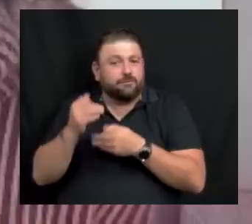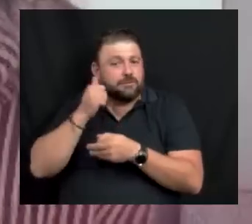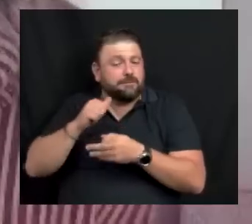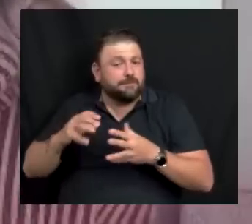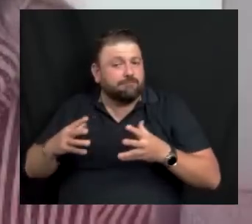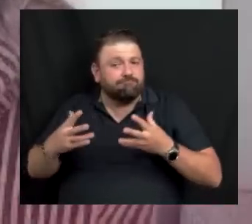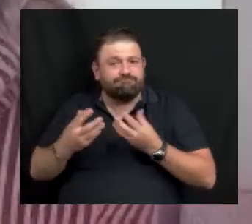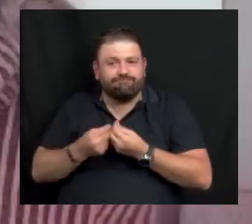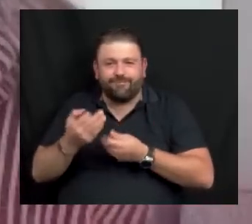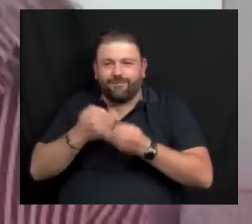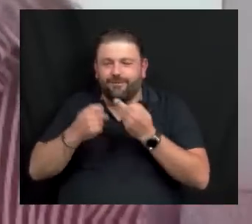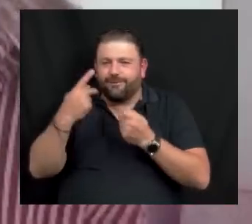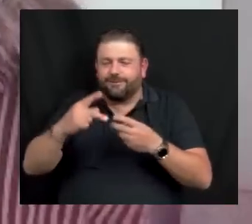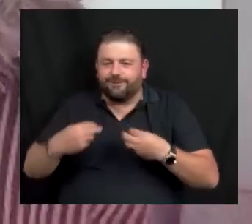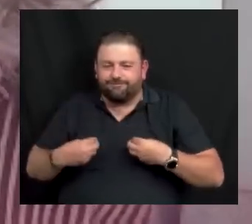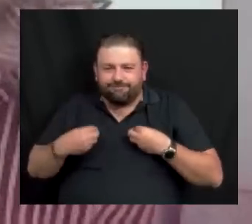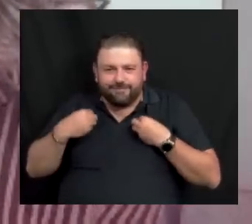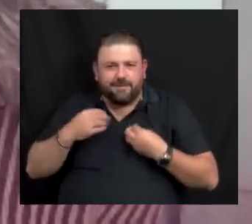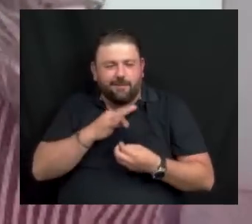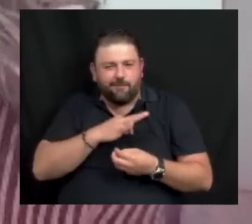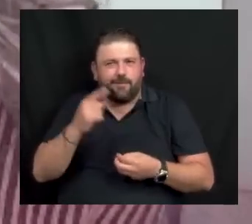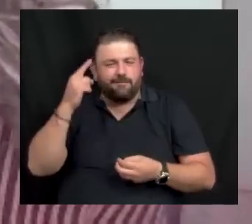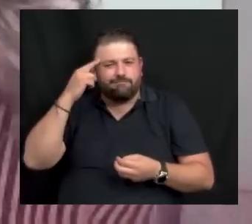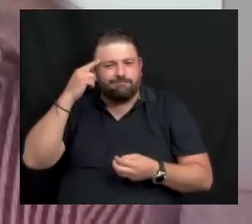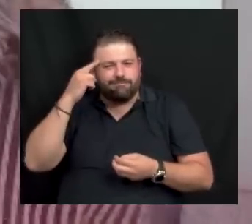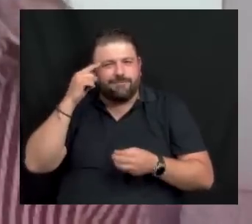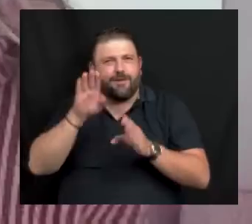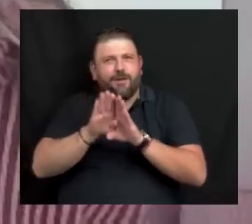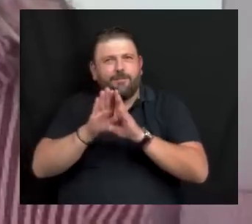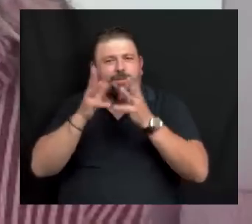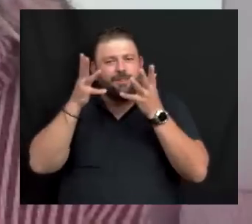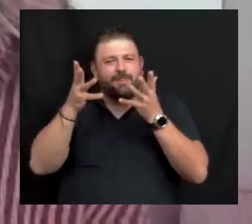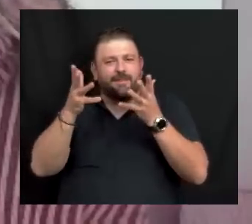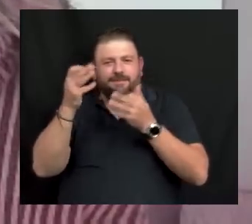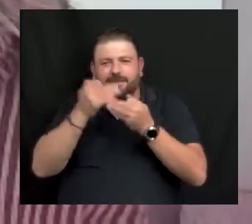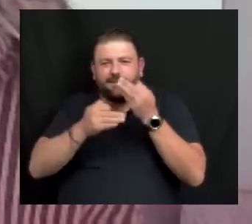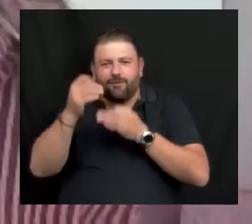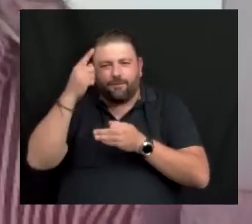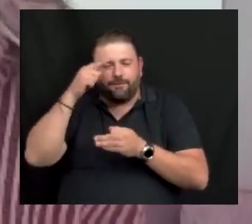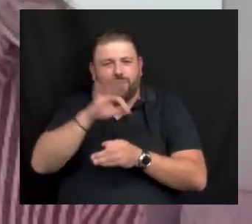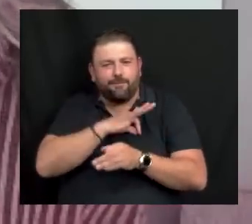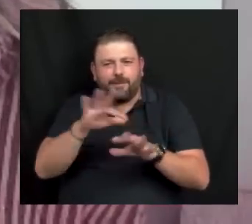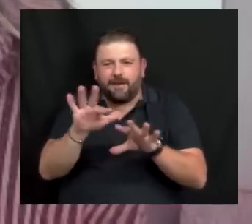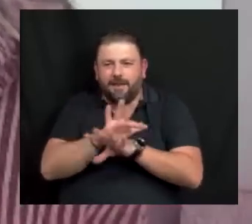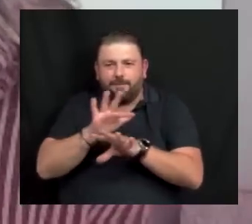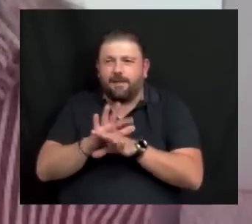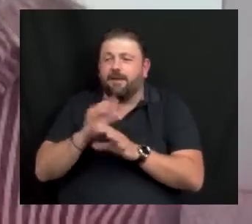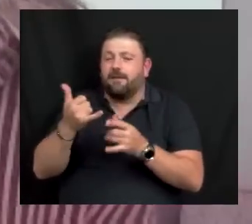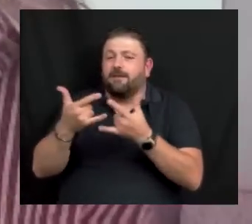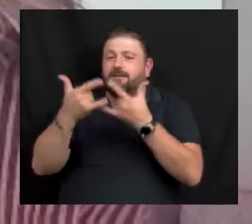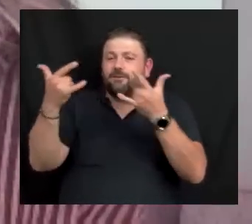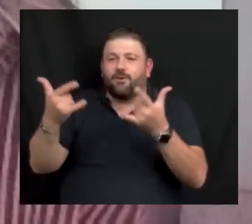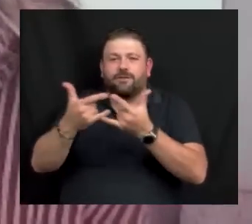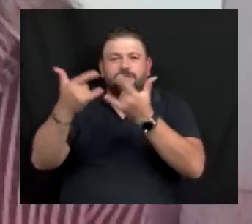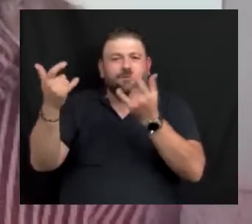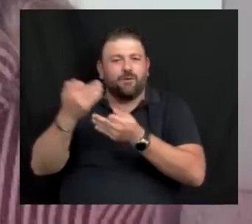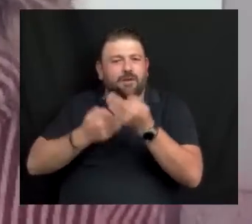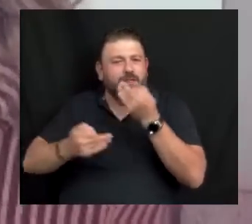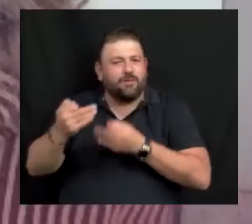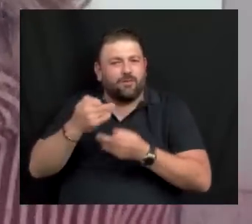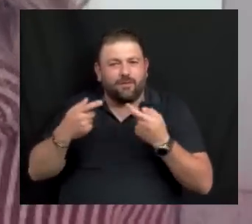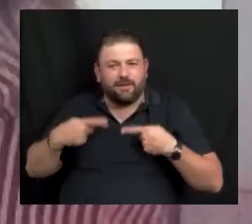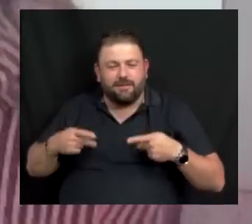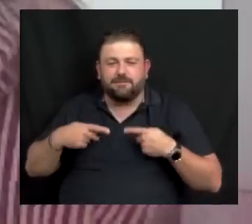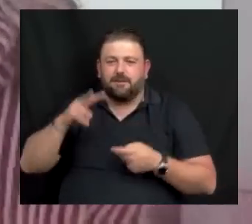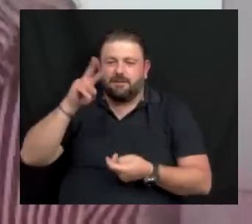muchos proyecten su vida a través de todas las historias que se han generado en OmniLife. Agradecida